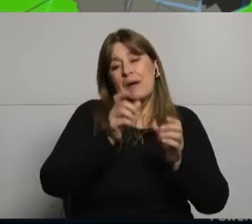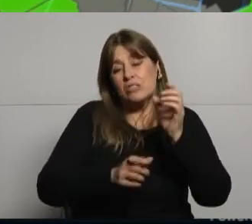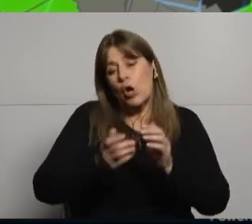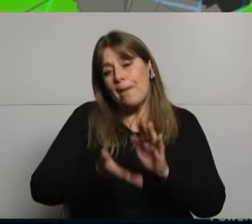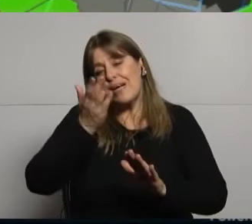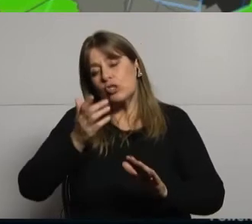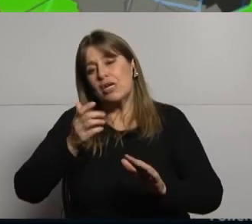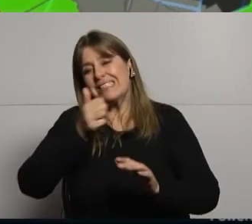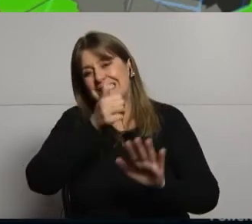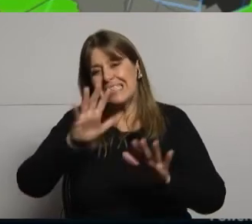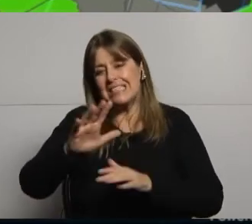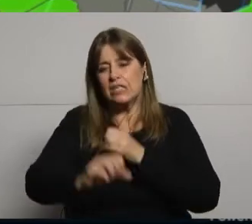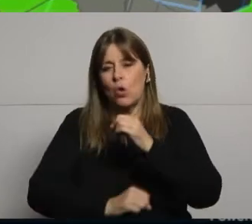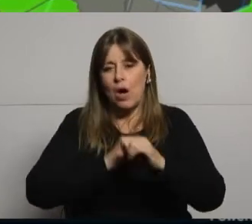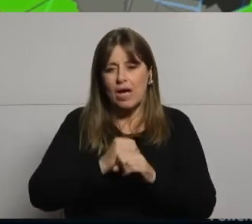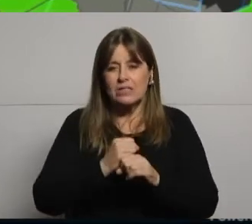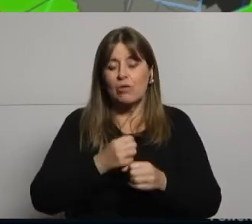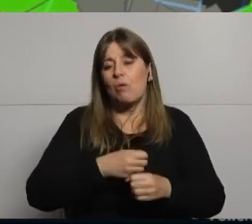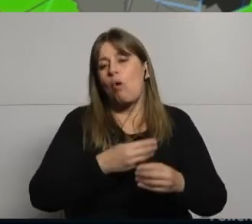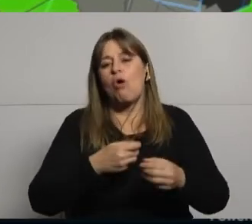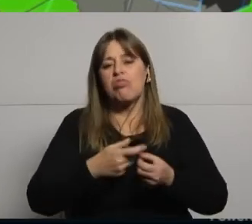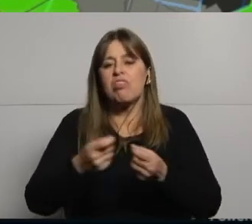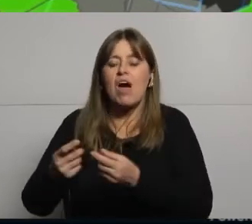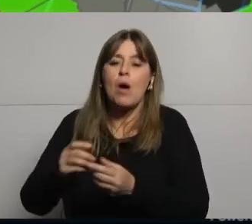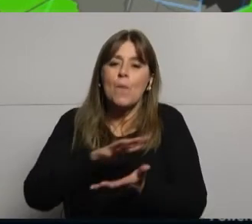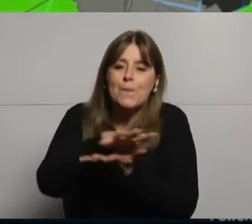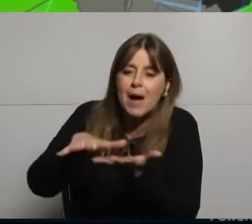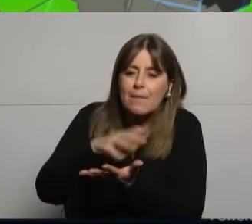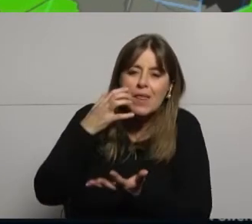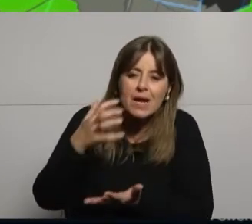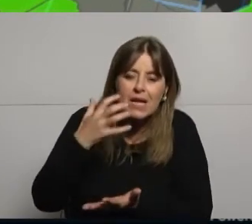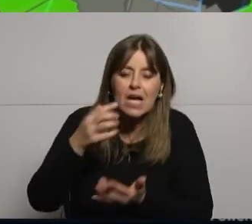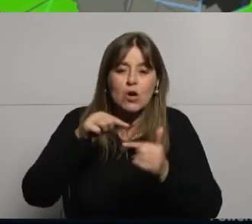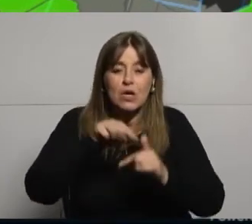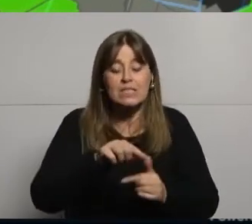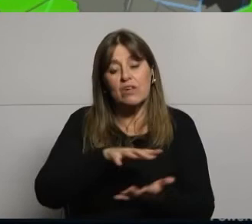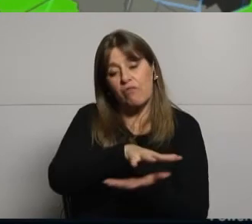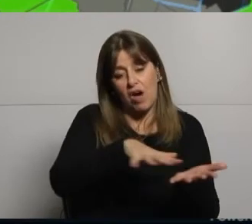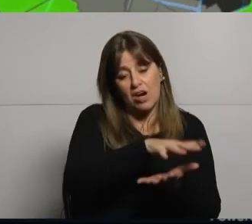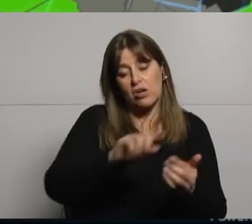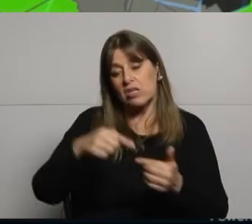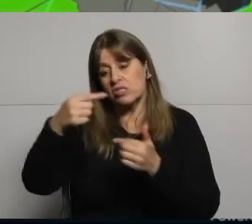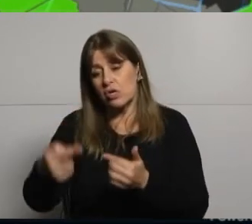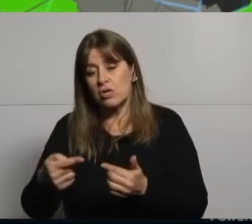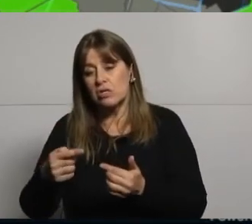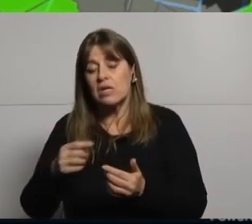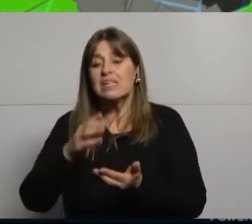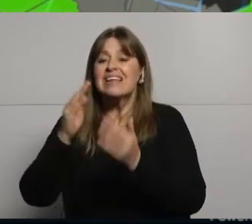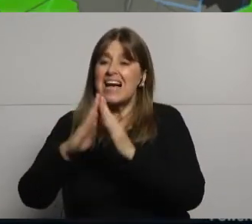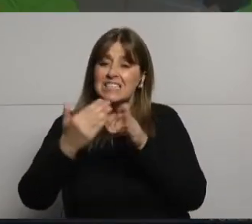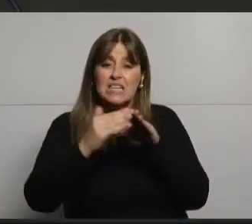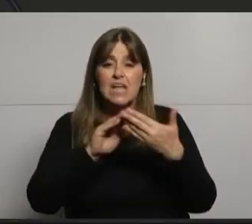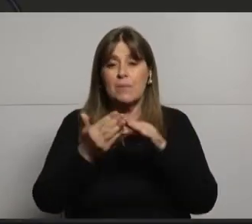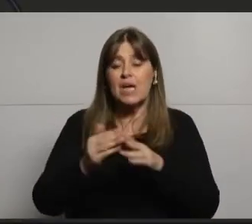años. Entonces vamos generando mapas de riesgo, ¿sí? Entonces este es el de los barrios, el siguiente es el de los